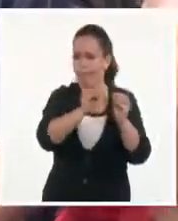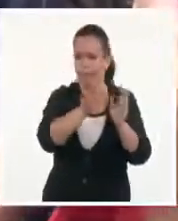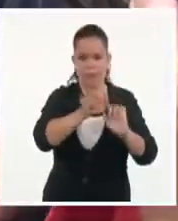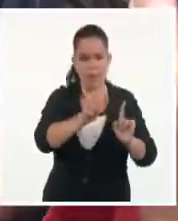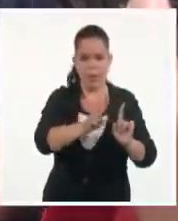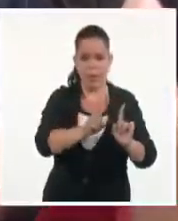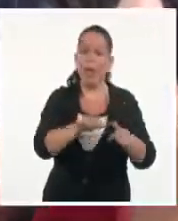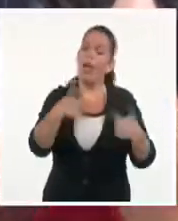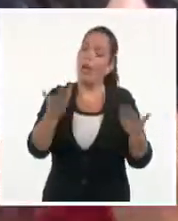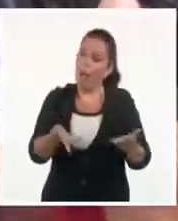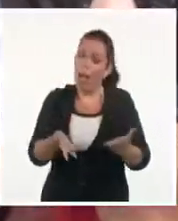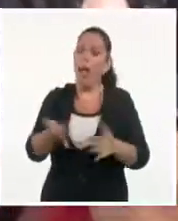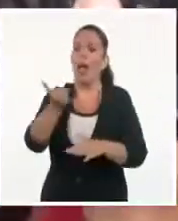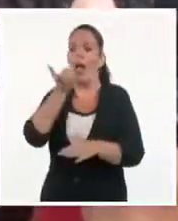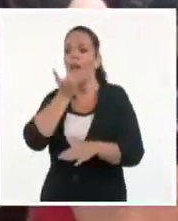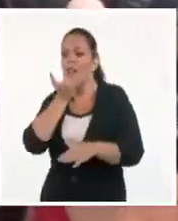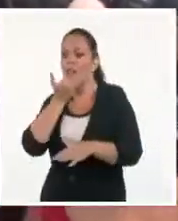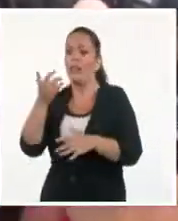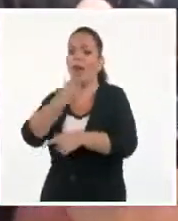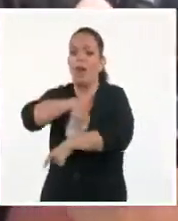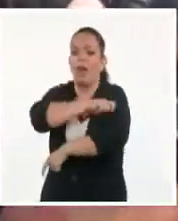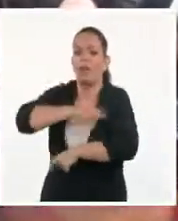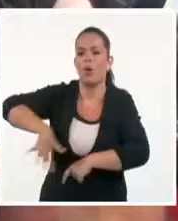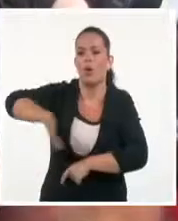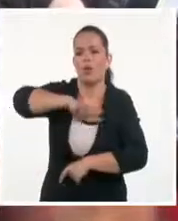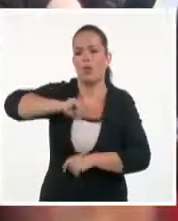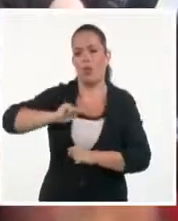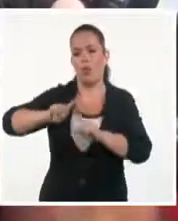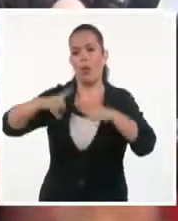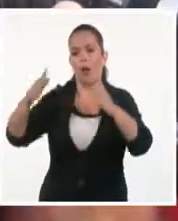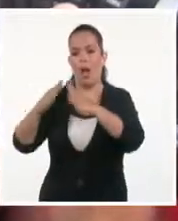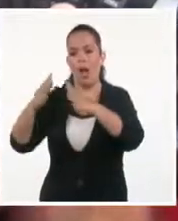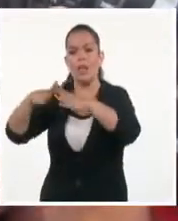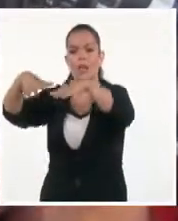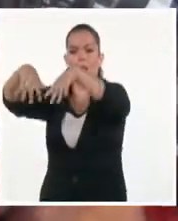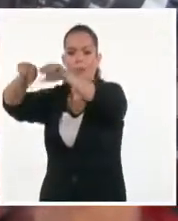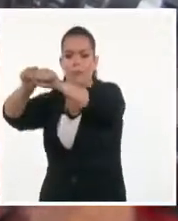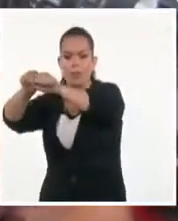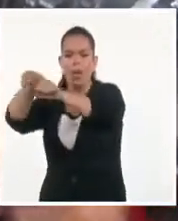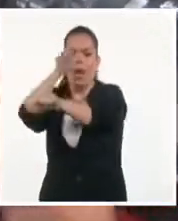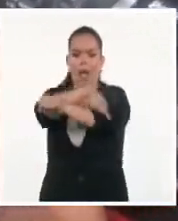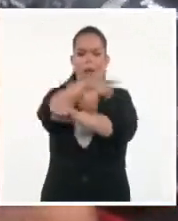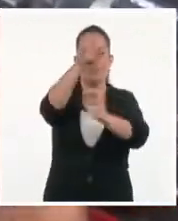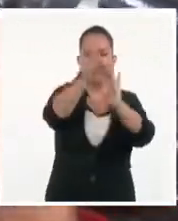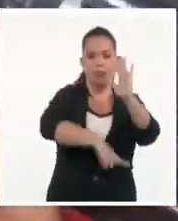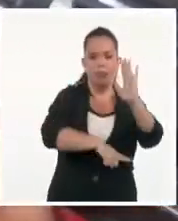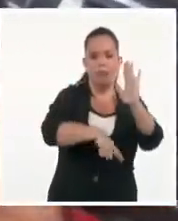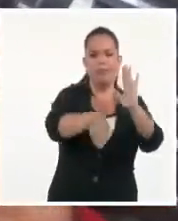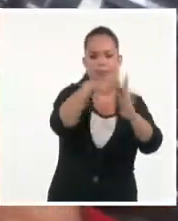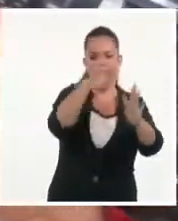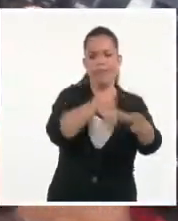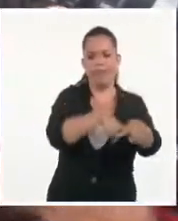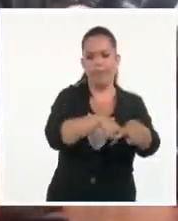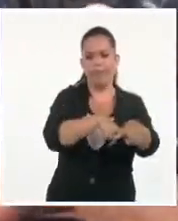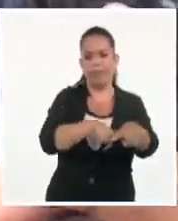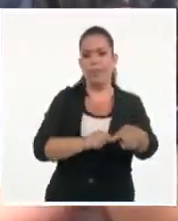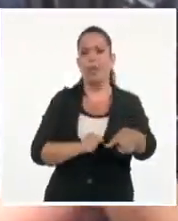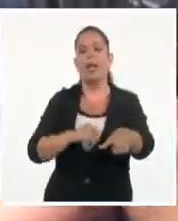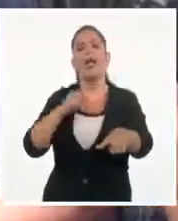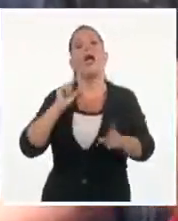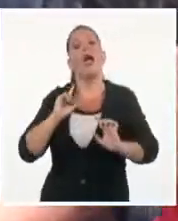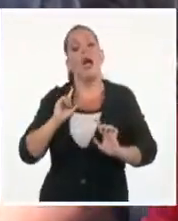eso estos apagones provocan en algunos altas horas. Todo esto debe tener mejoría en la semana que